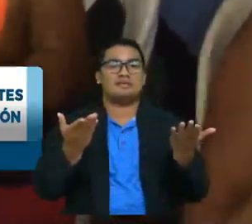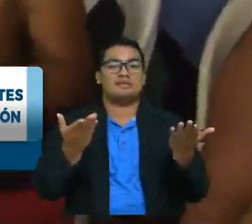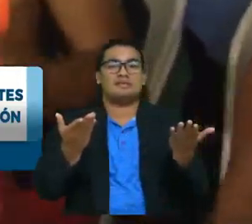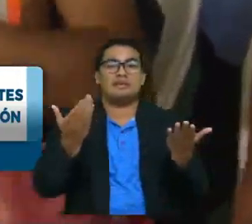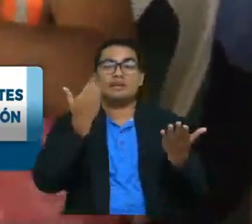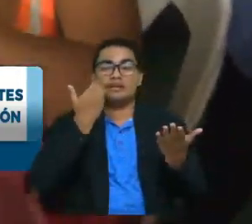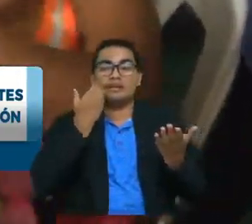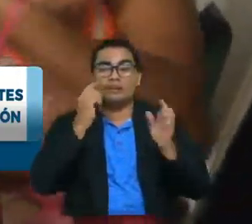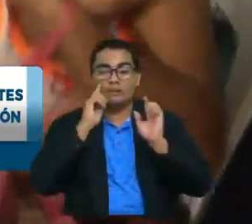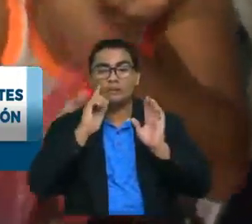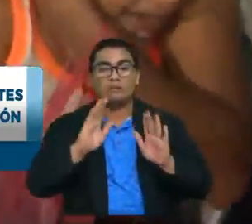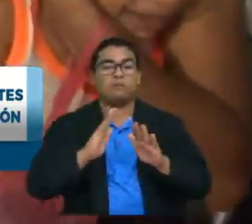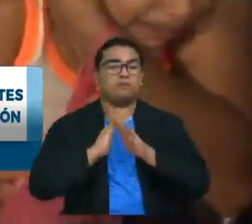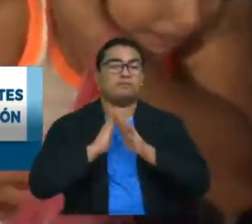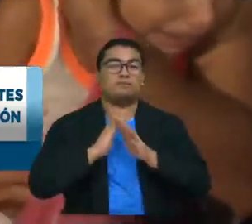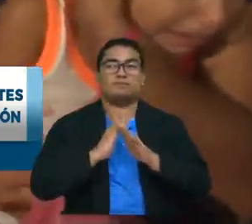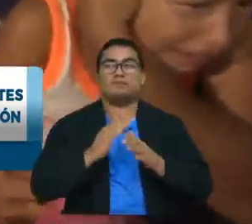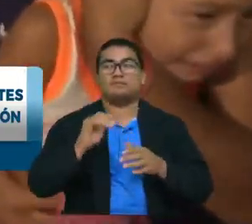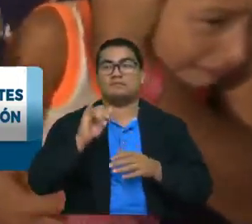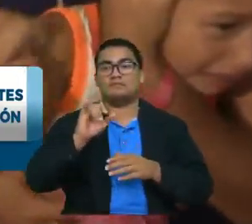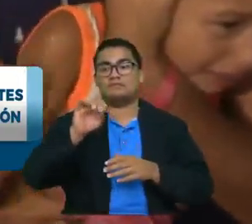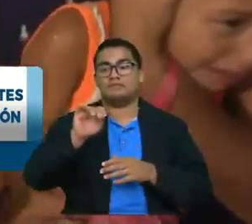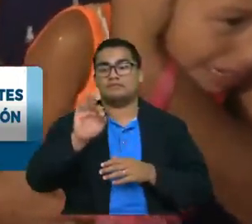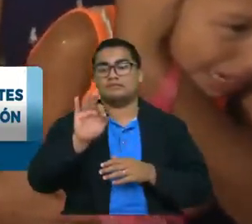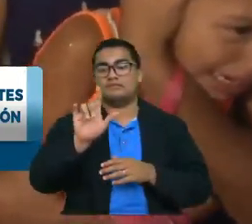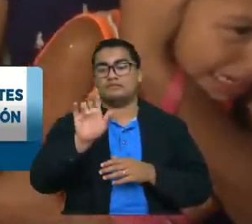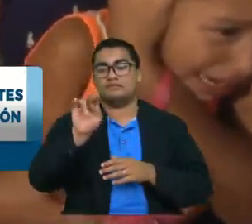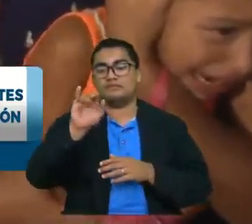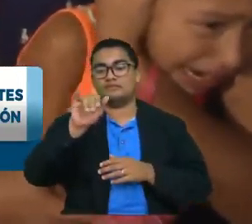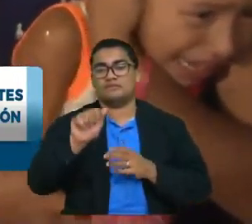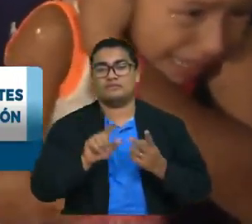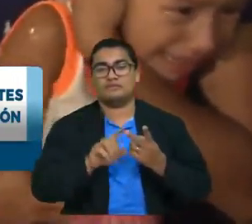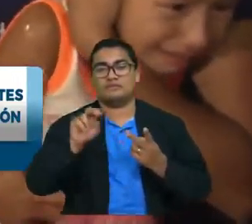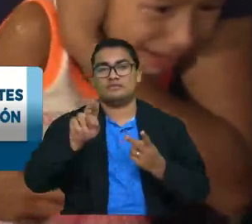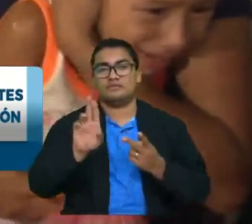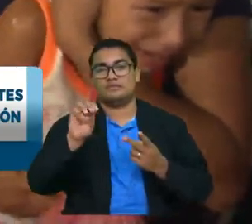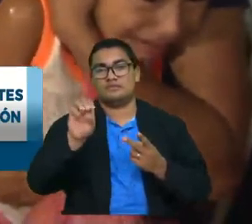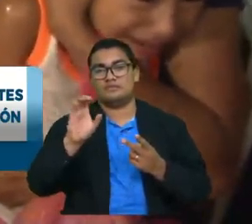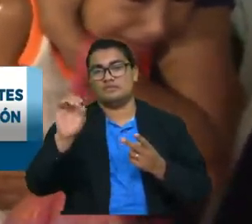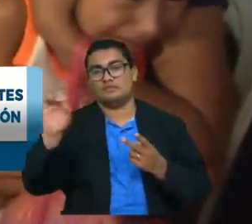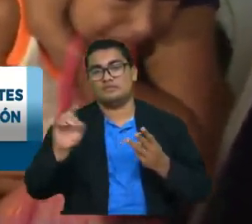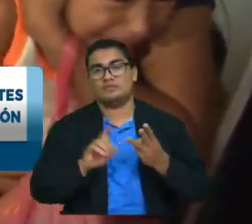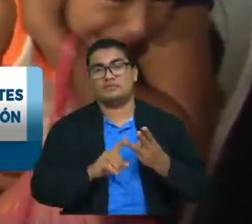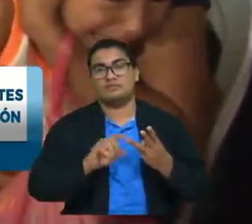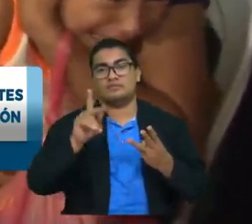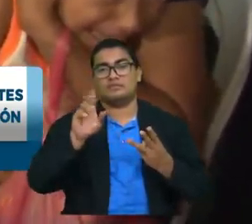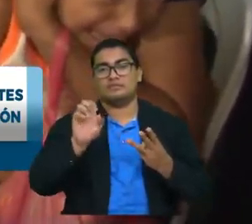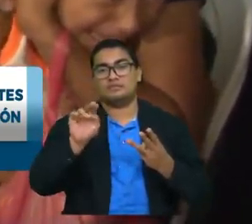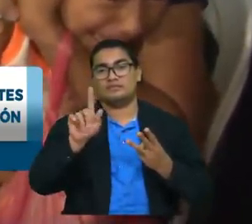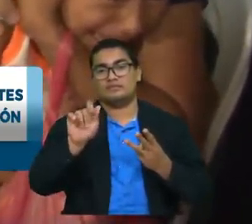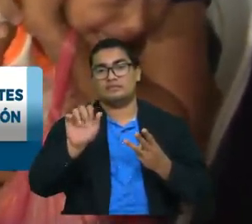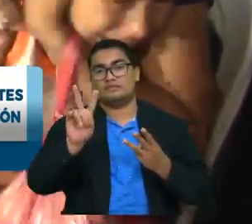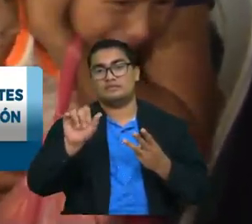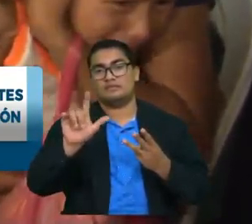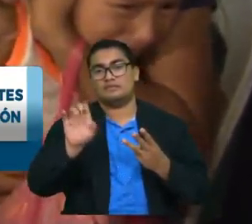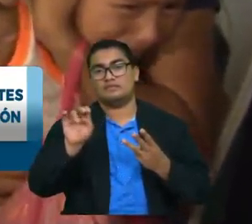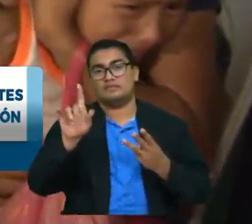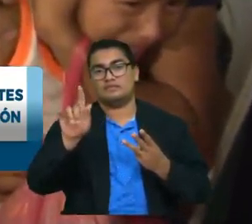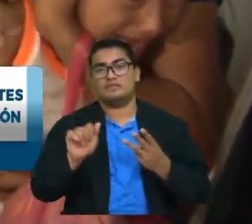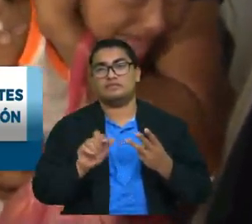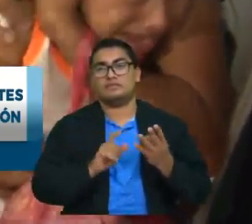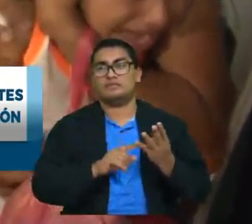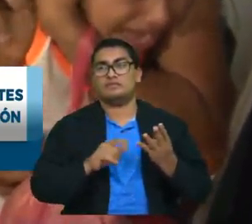enfermedad por la cual están poniendo la vacuna, influenza, neumococo, la pentavalente, que son 5 enfermedades en una vacuna que se le pone a los